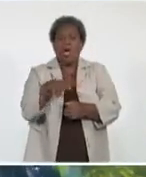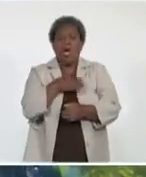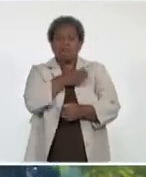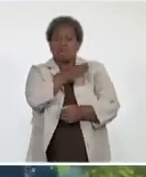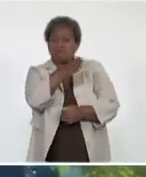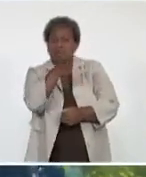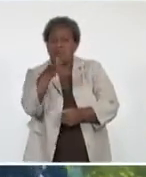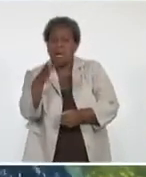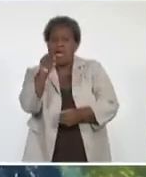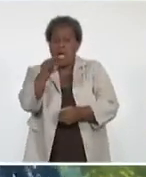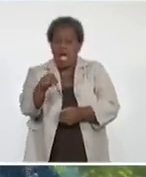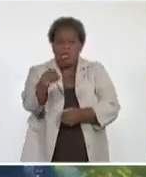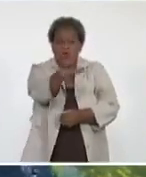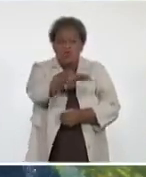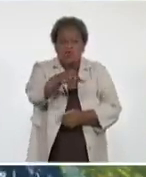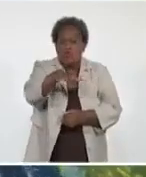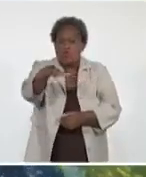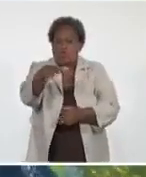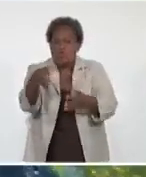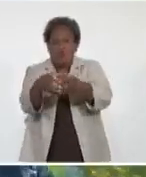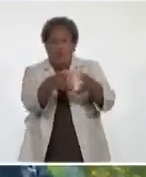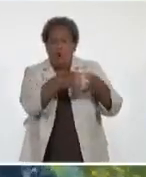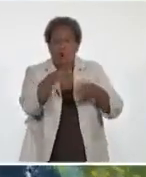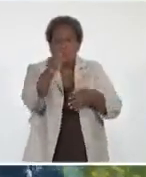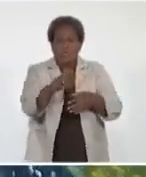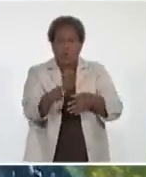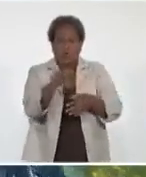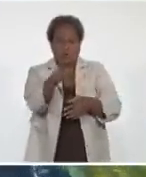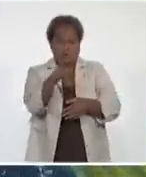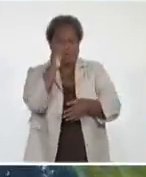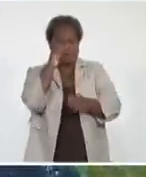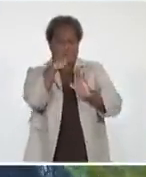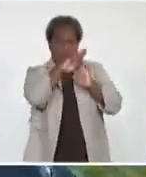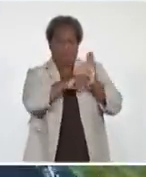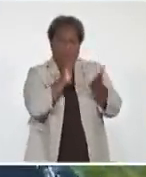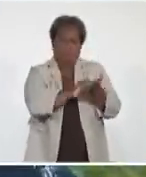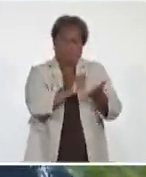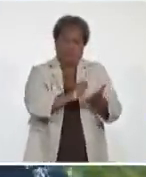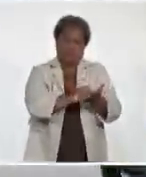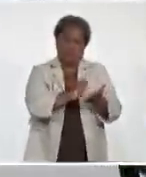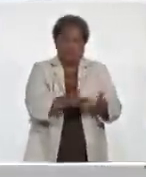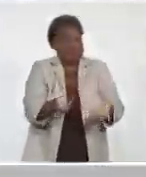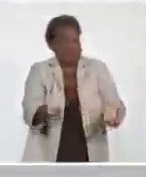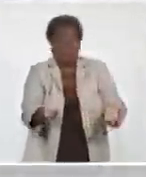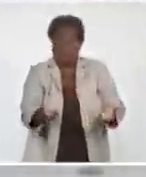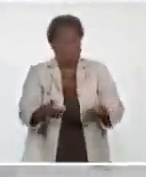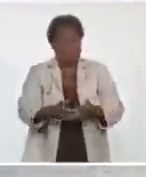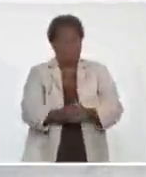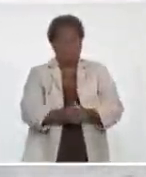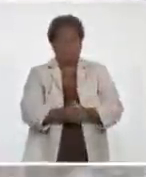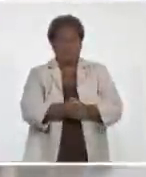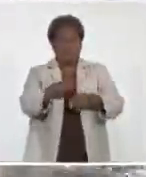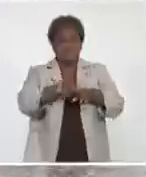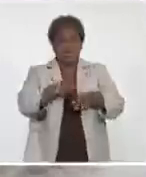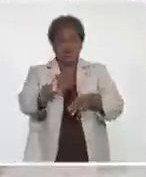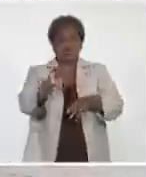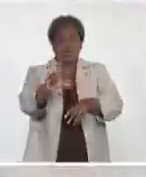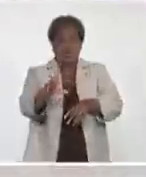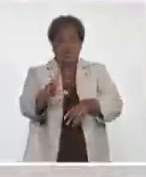más vulnerable la situación que estamos viviendo hoy en día en nuestra provincia. Desde Holguín,